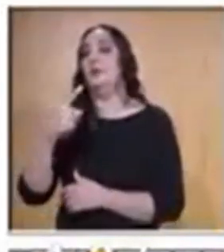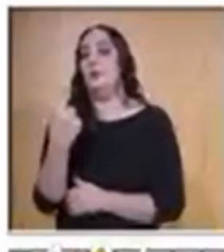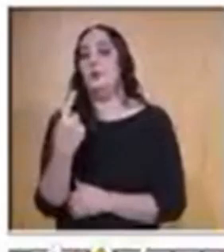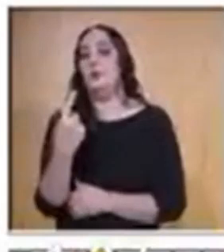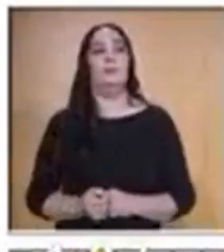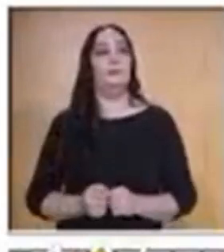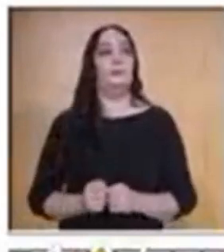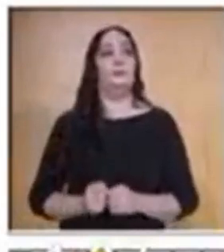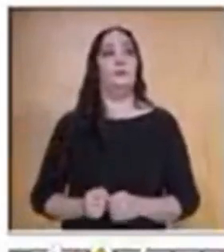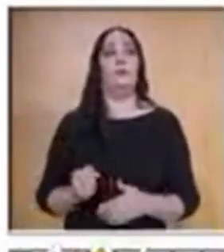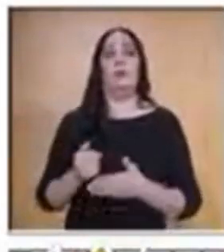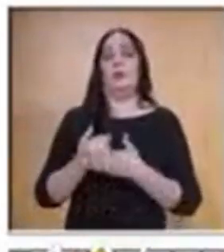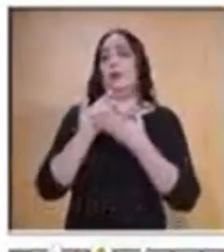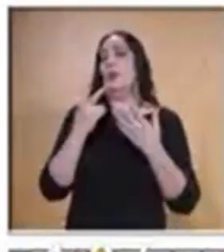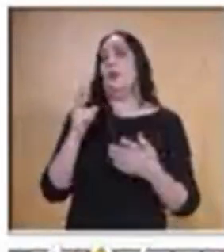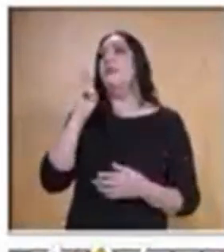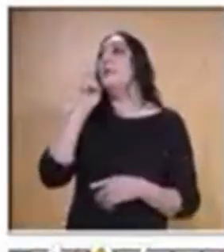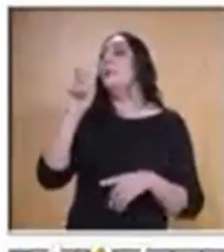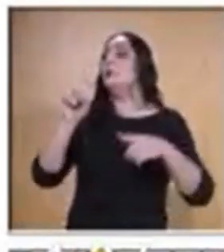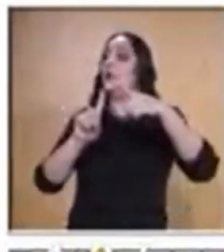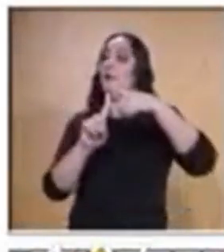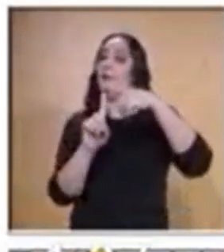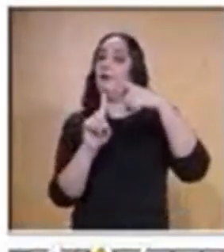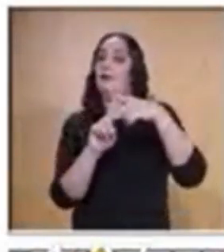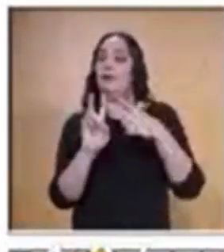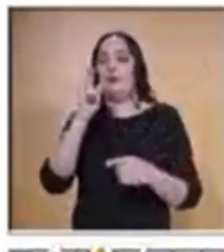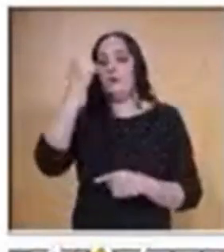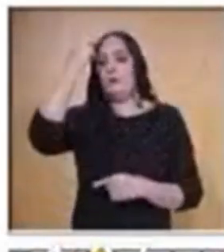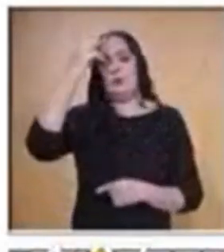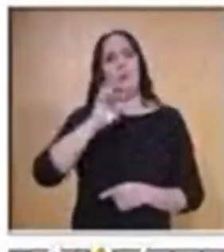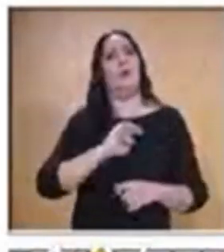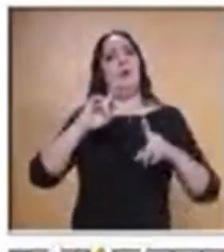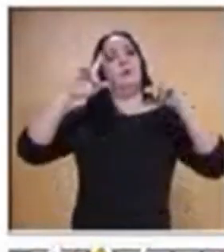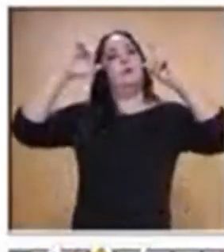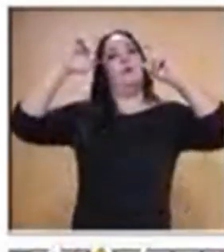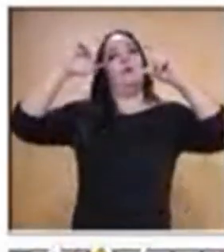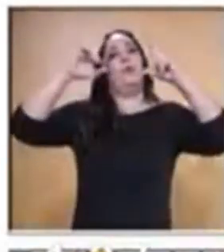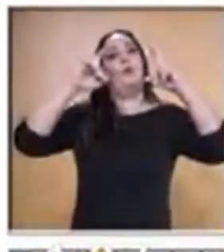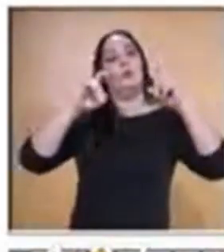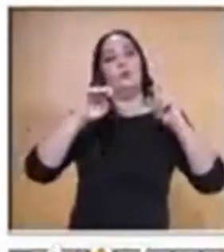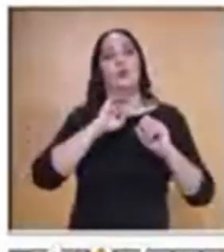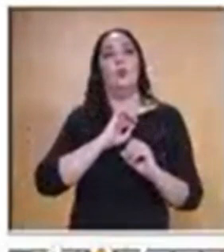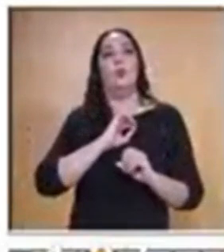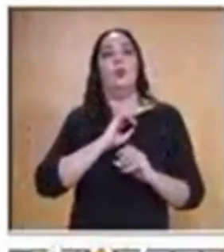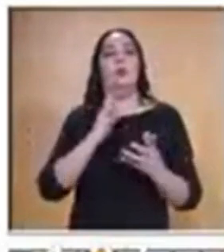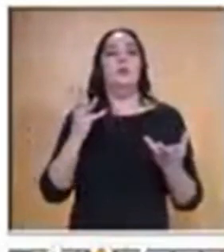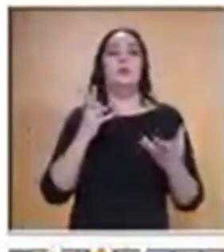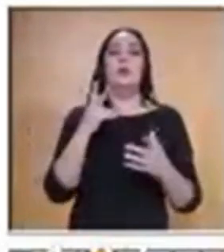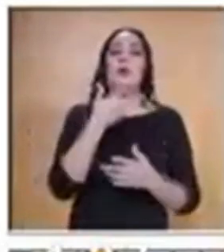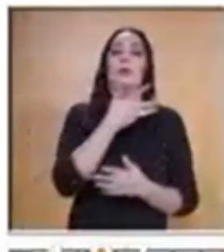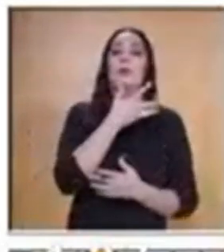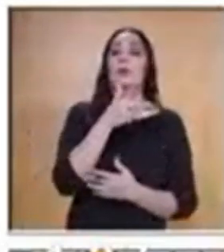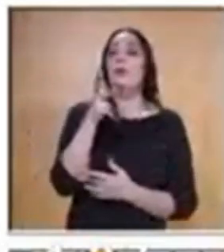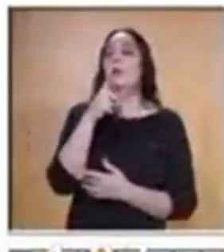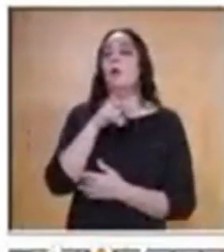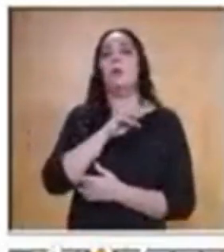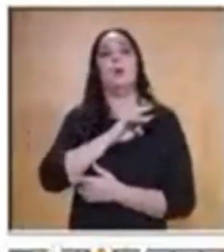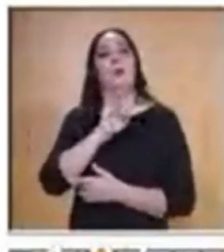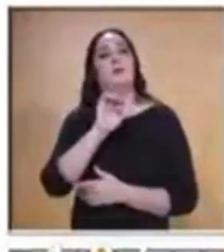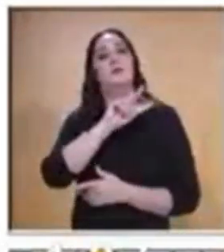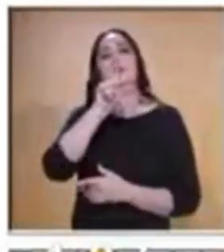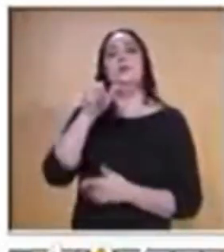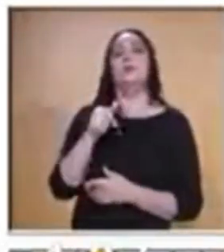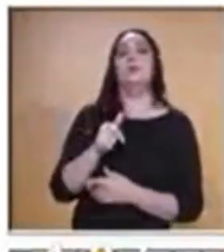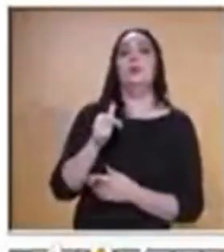Y ahora sí vemos en pantalla la tarea. Recuerda que le puedes tomar foto o buscar este video en las plataformas digitales donde se